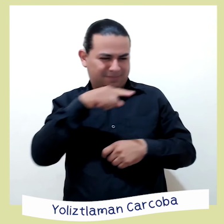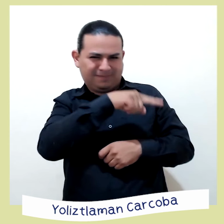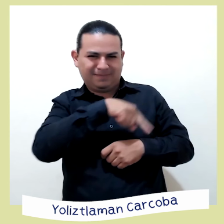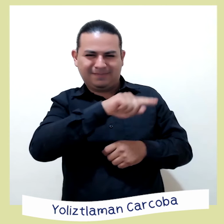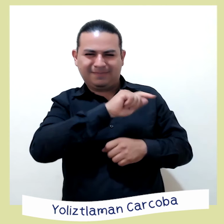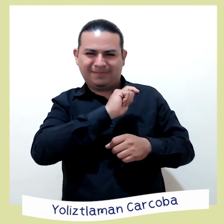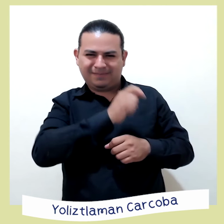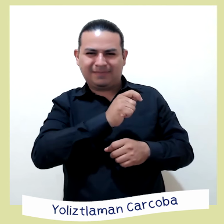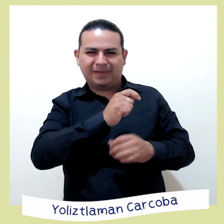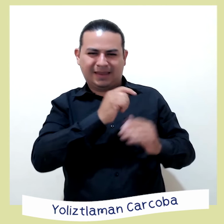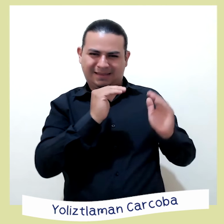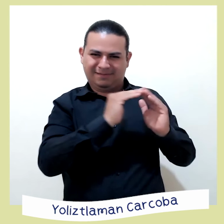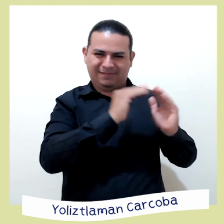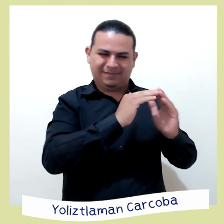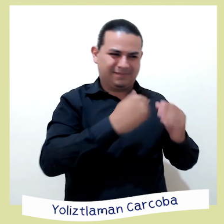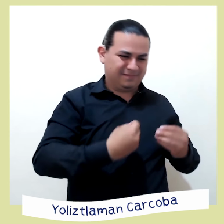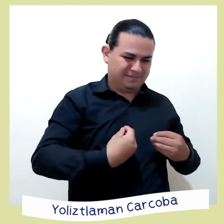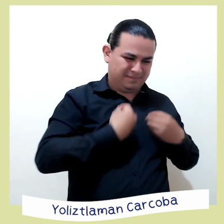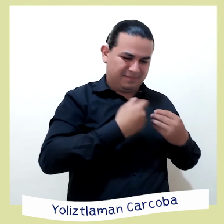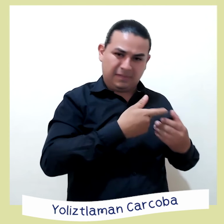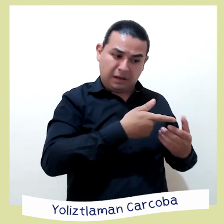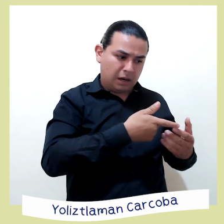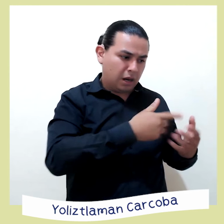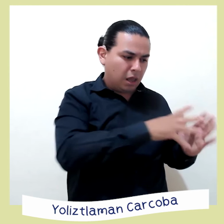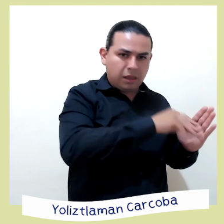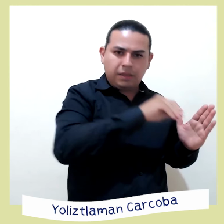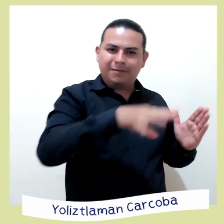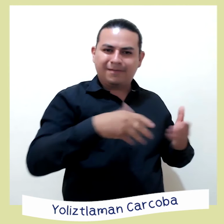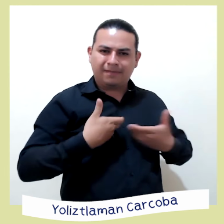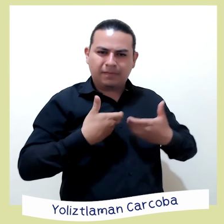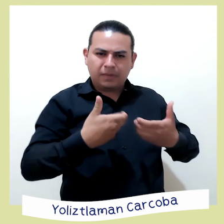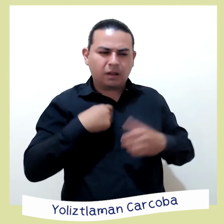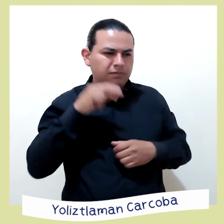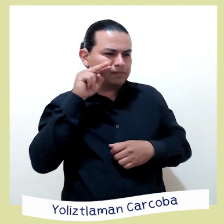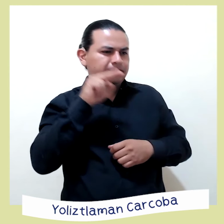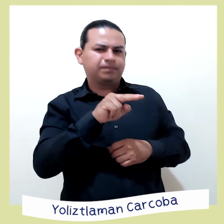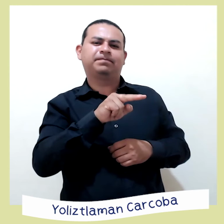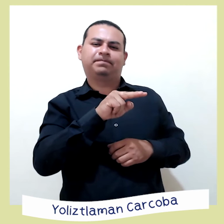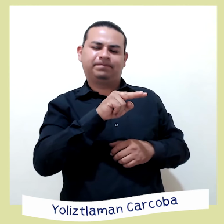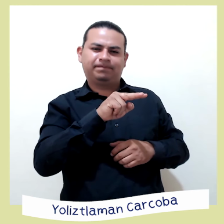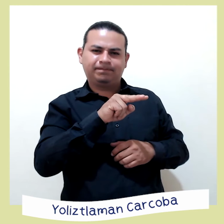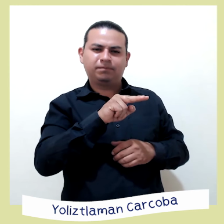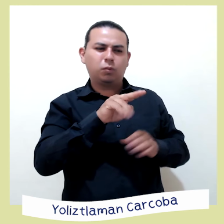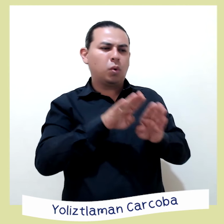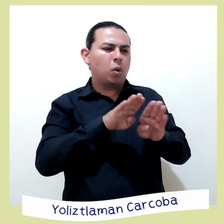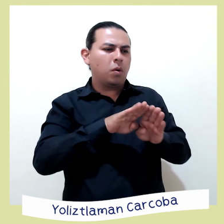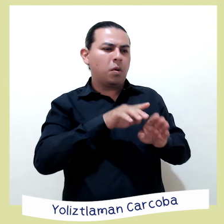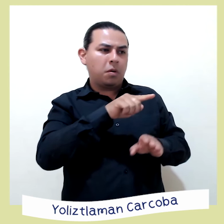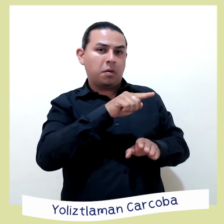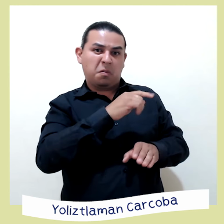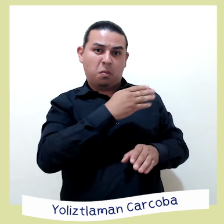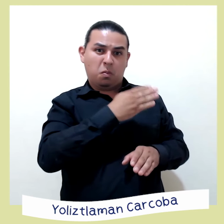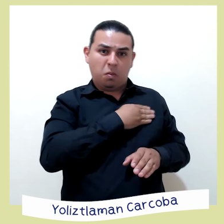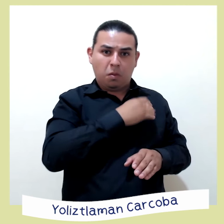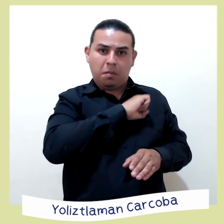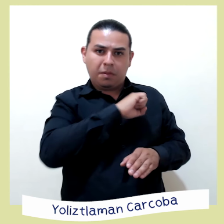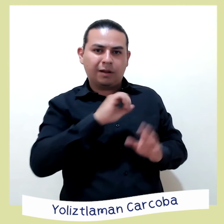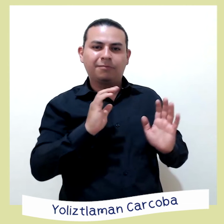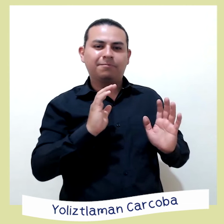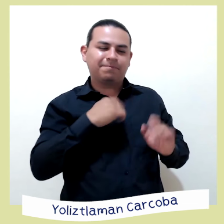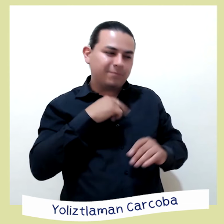existe dentro de la diversidad ya la inclusión de los NB, no binarios. Pues obviamente yo